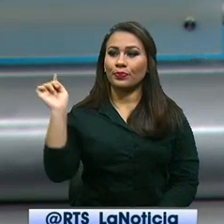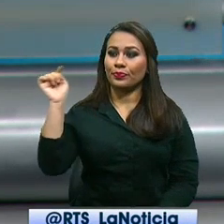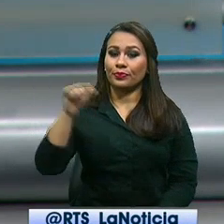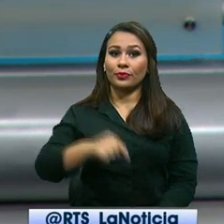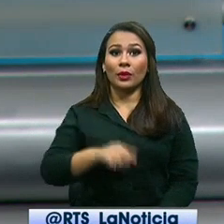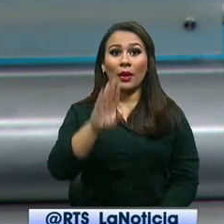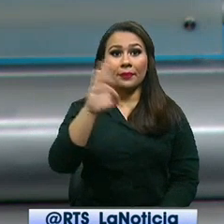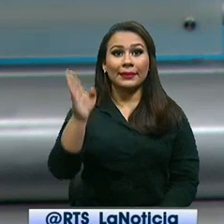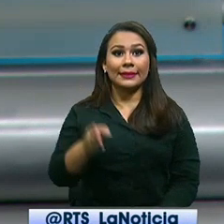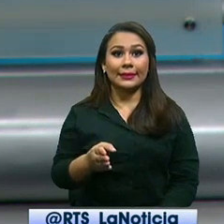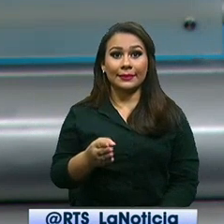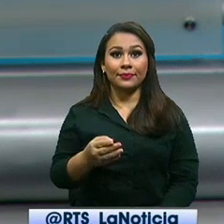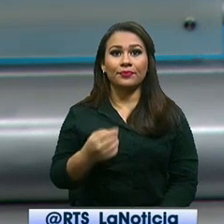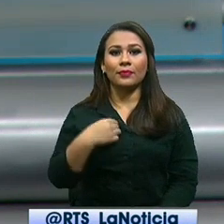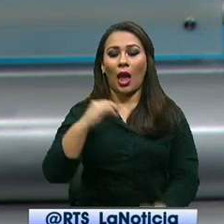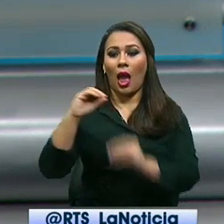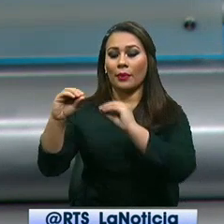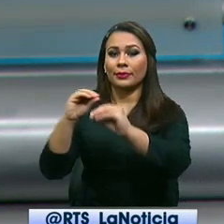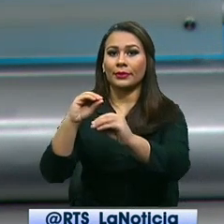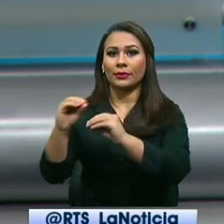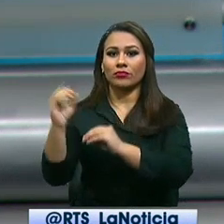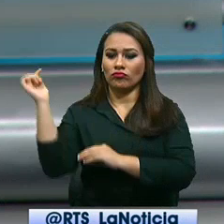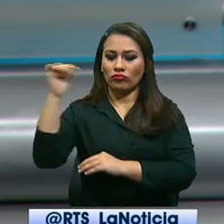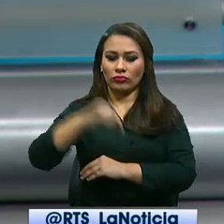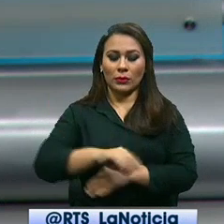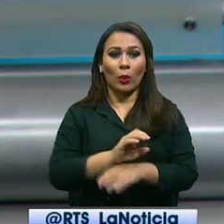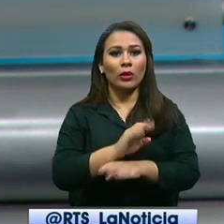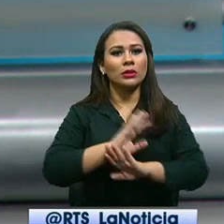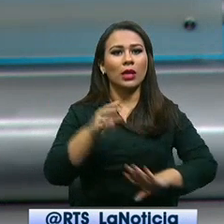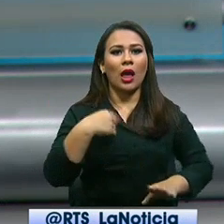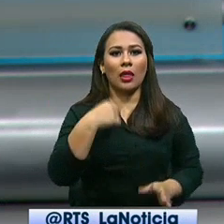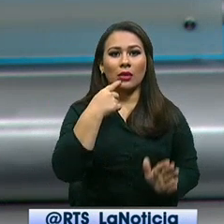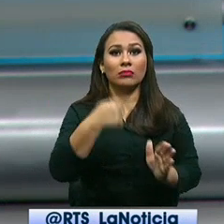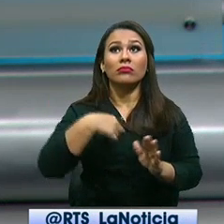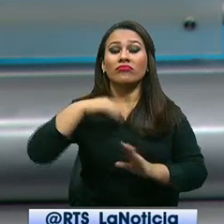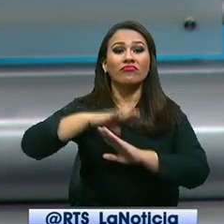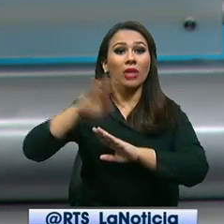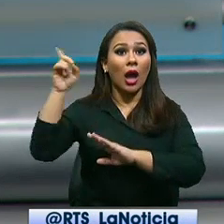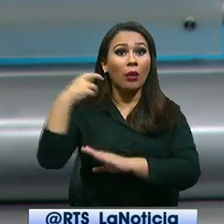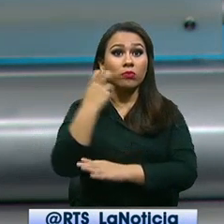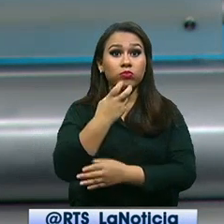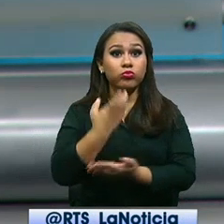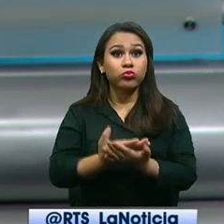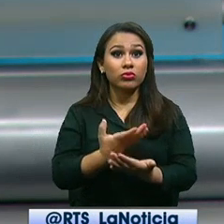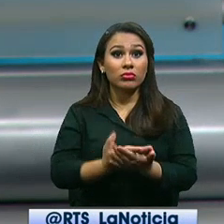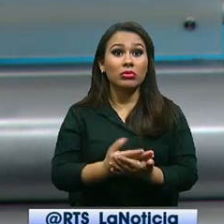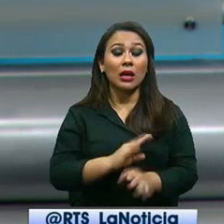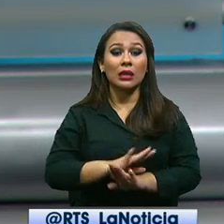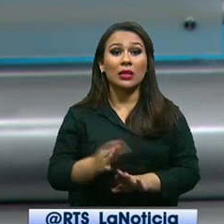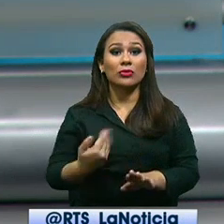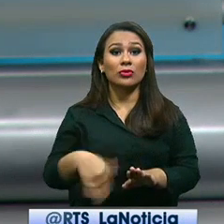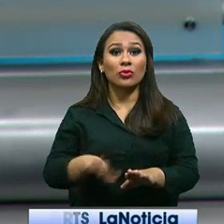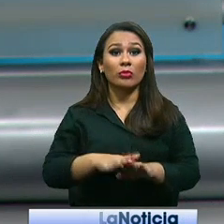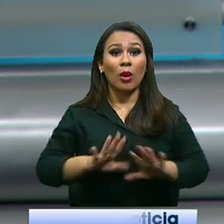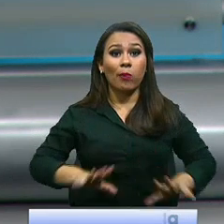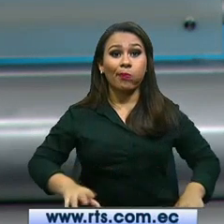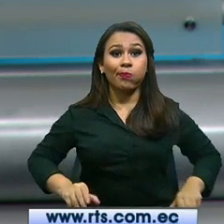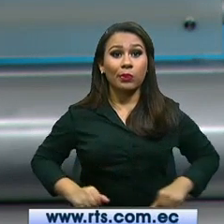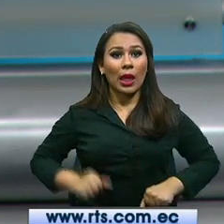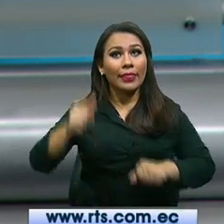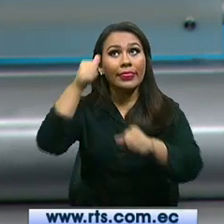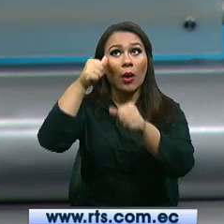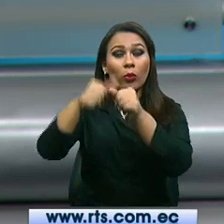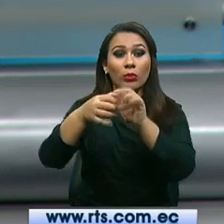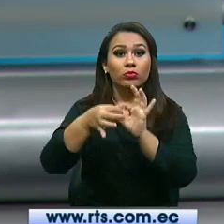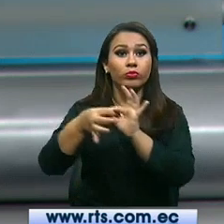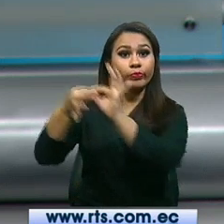conocer que se recabaron nuevas evidencias en la trama de corrupción de la empresa brasileña Odebrecht. Además, anunció la suscripción de un acuerdo de